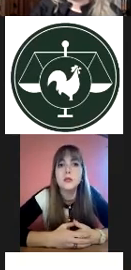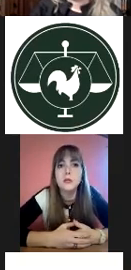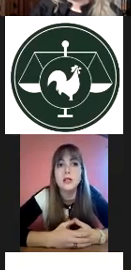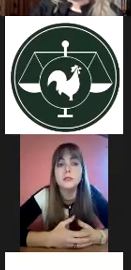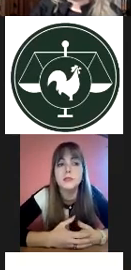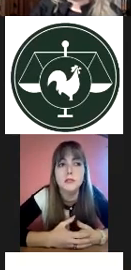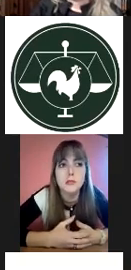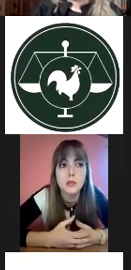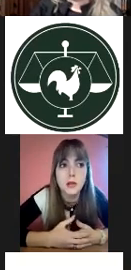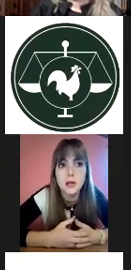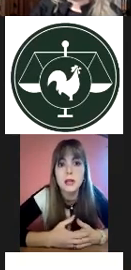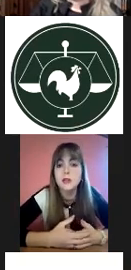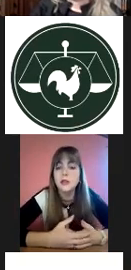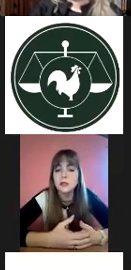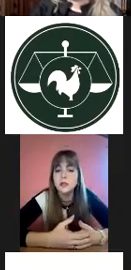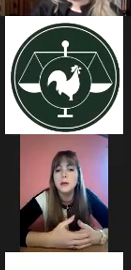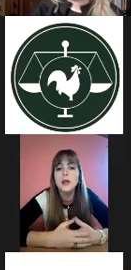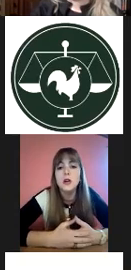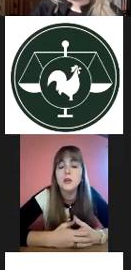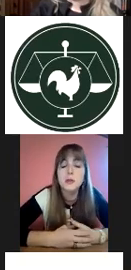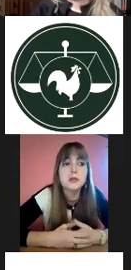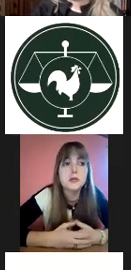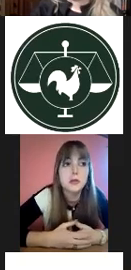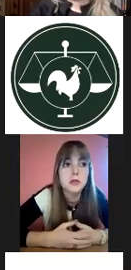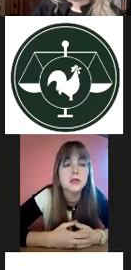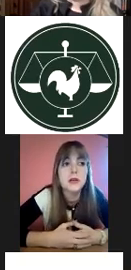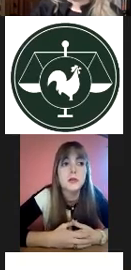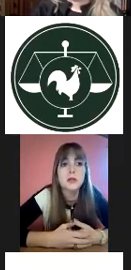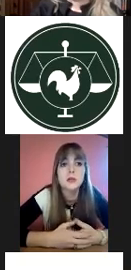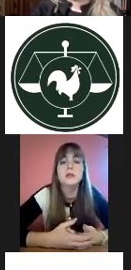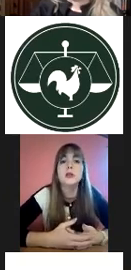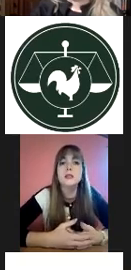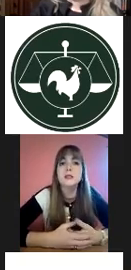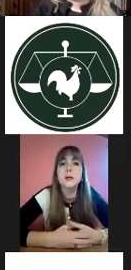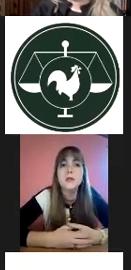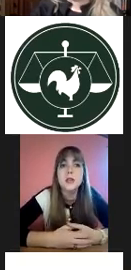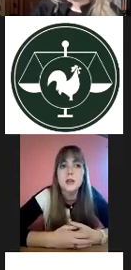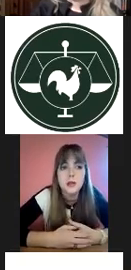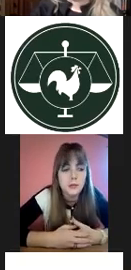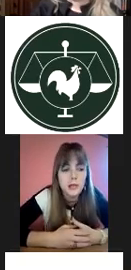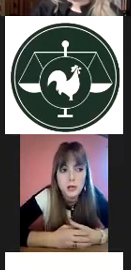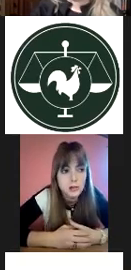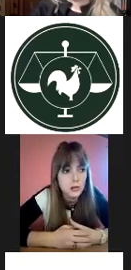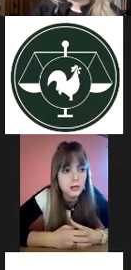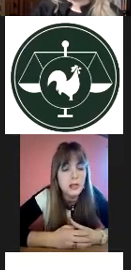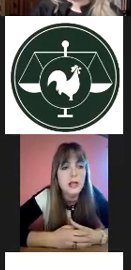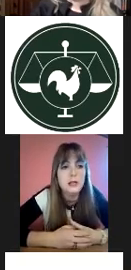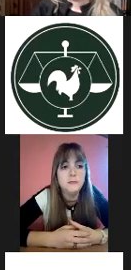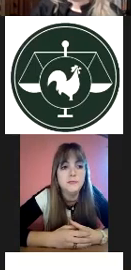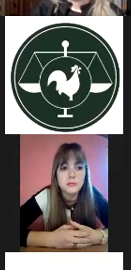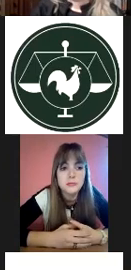están ocultas y la verdad que la gente no lo sabe, o mismo nosotros no lo sabemos, tipos de violencia. Para mí la